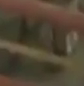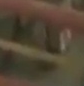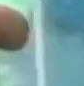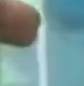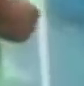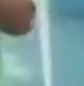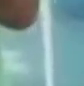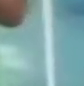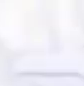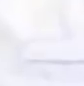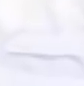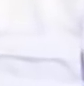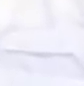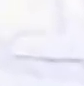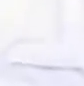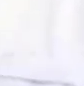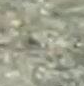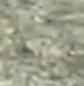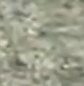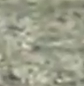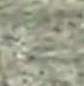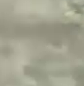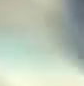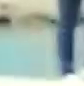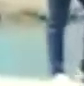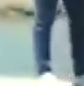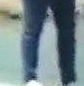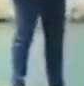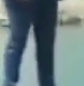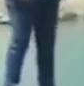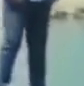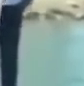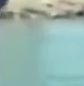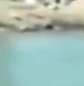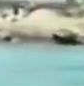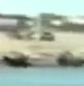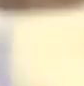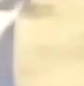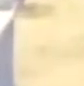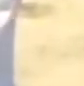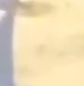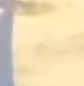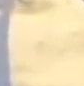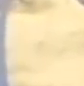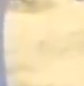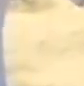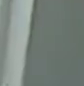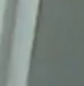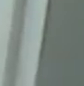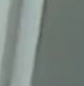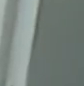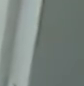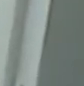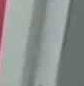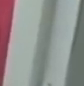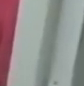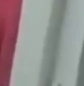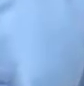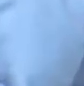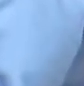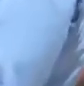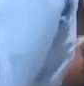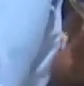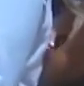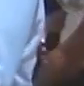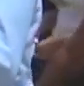por delante. Me siento feliz porque toda la carga que llevamos, la llevamos con empuje, con impulso, con ganas de